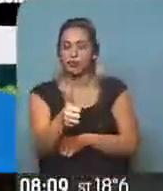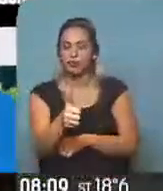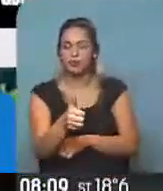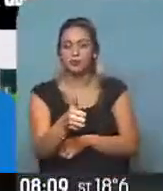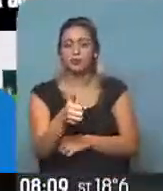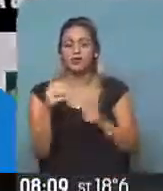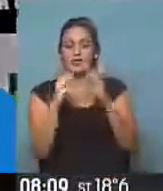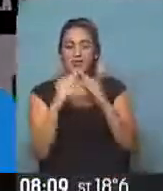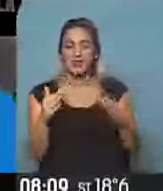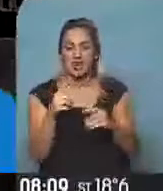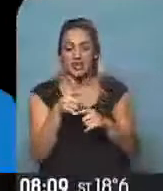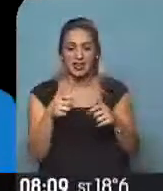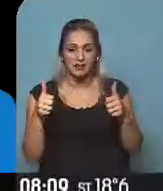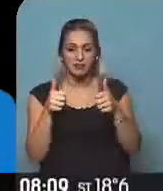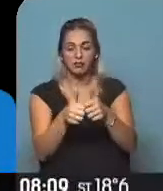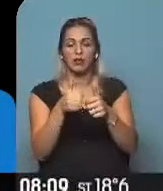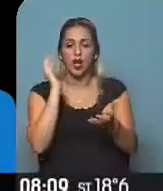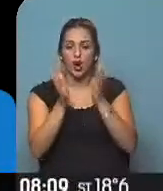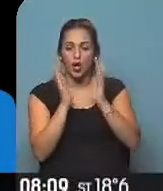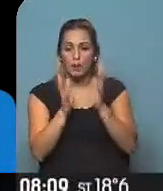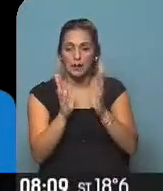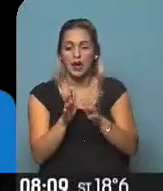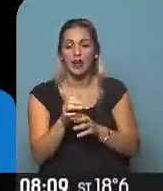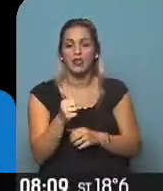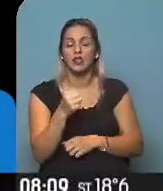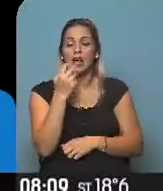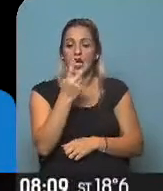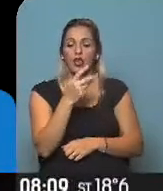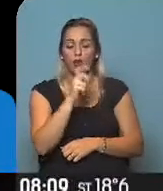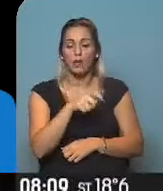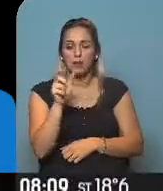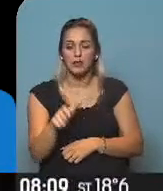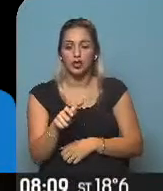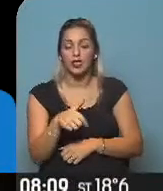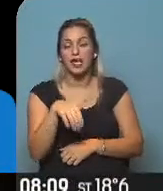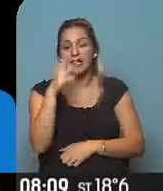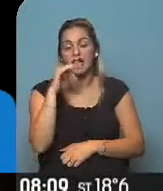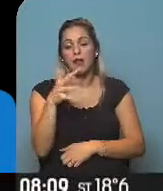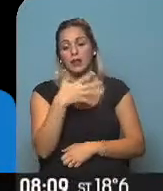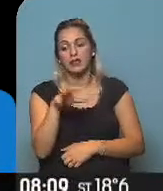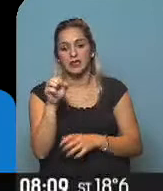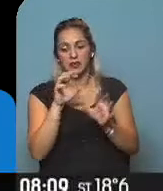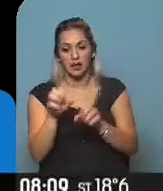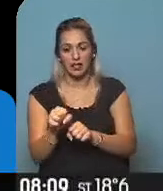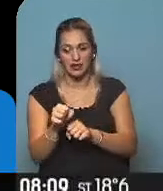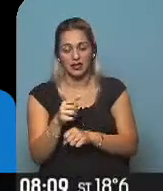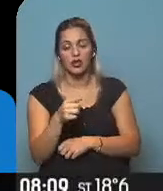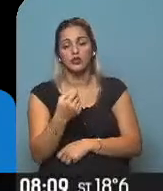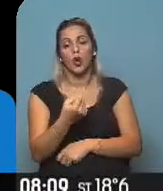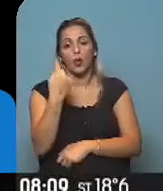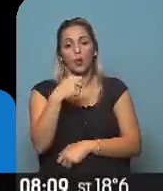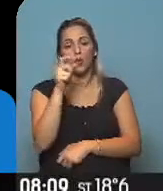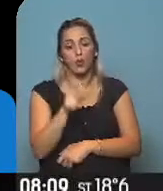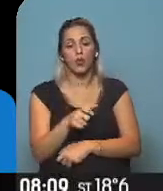en la casa de este asentamiento, donde golpearon a dos de sus ocupantes, a los que luego se llevaron detenidos. Uno de ellos